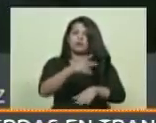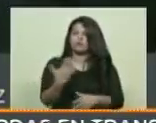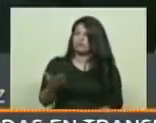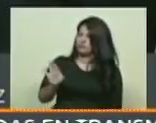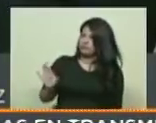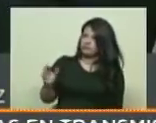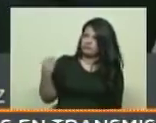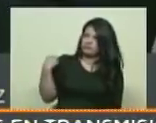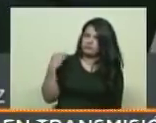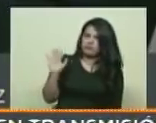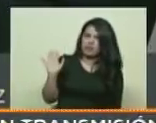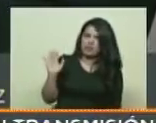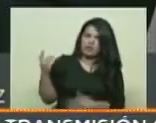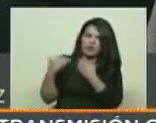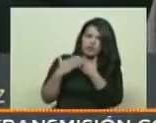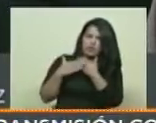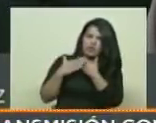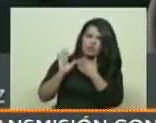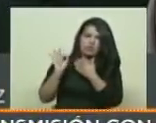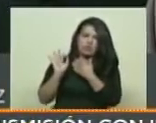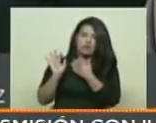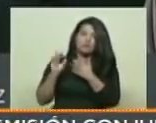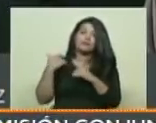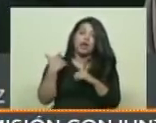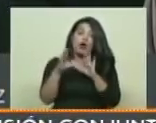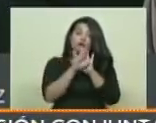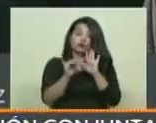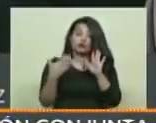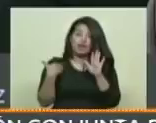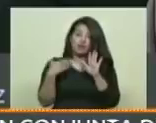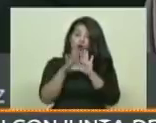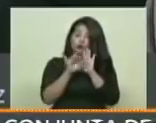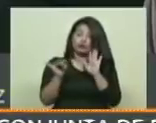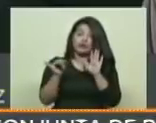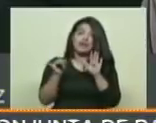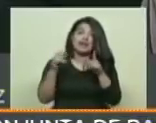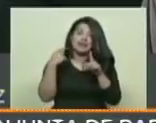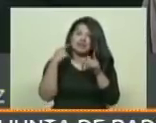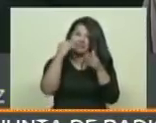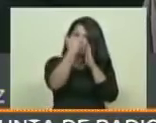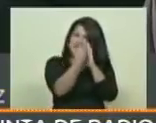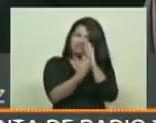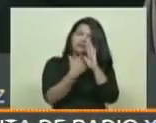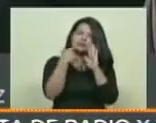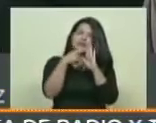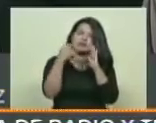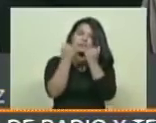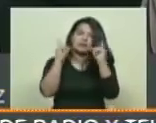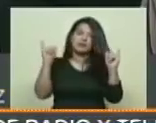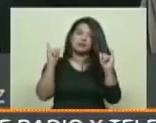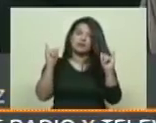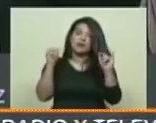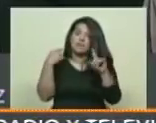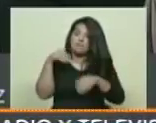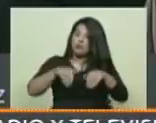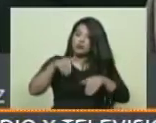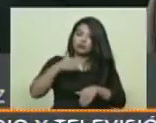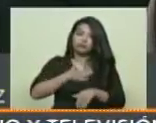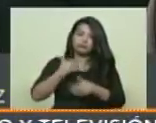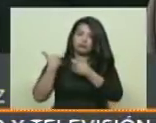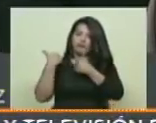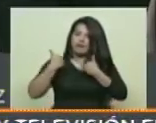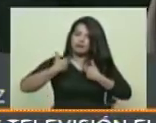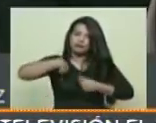el ámbito de las competencias de la Asamblea Nacional Constituyente, que está justamente la soberanía en nuestras bases comiciales, hemos